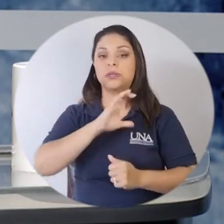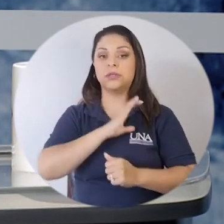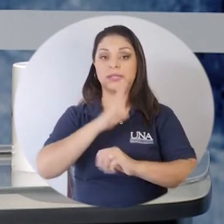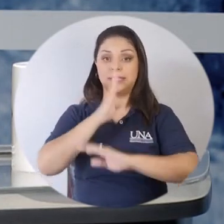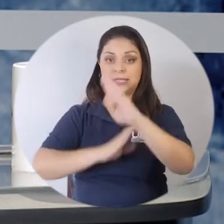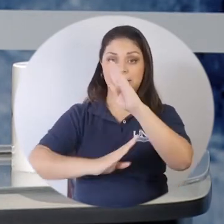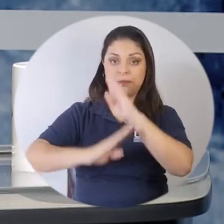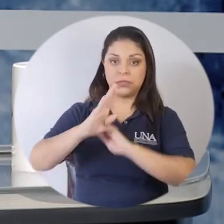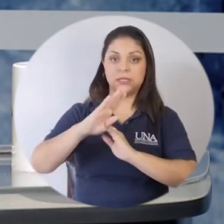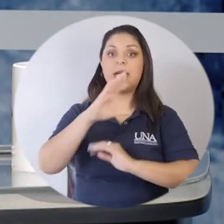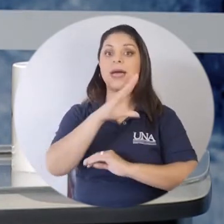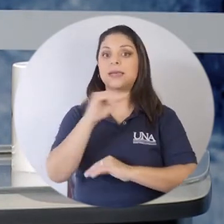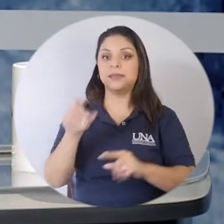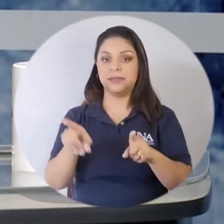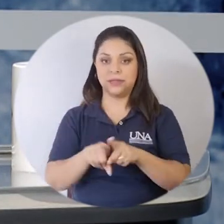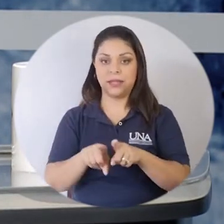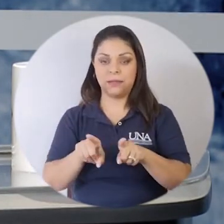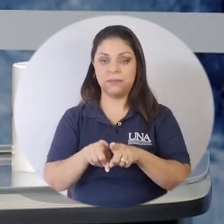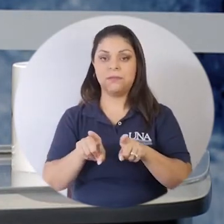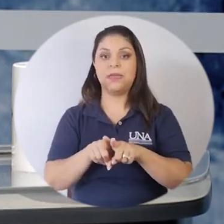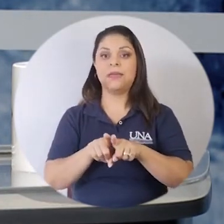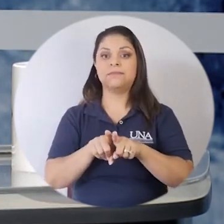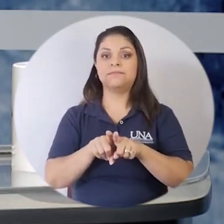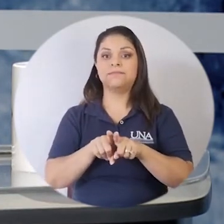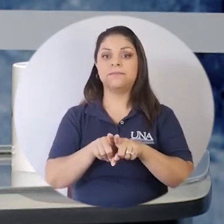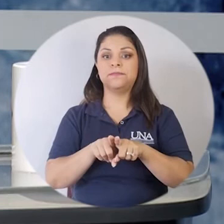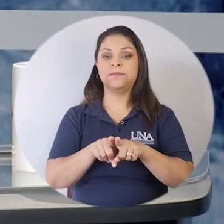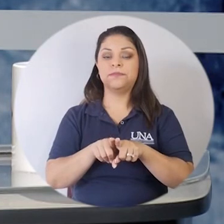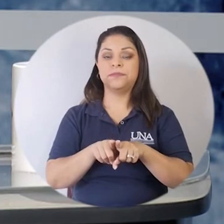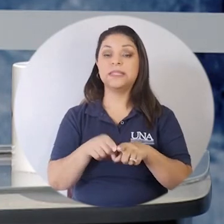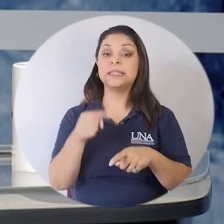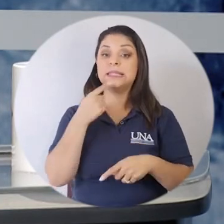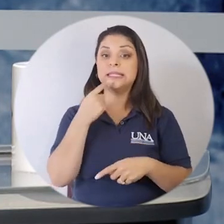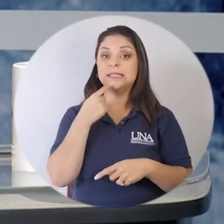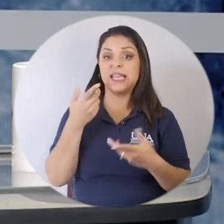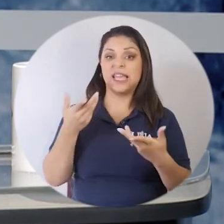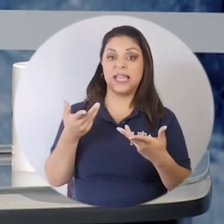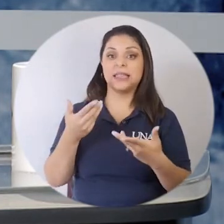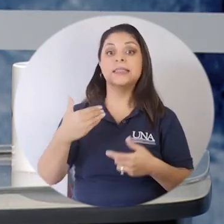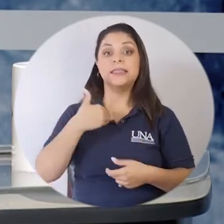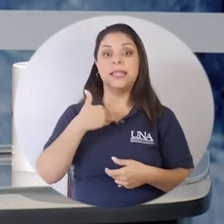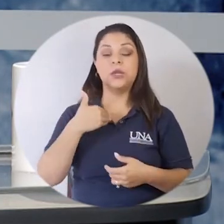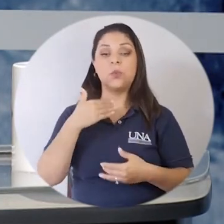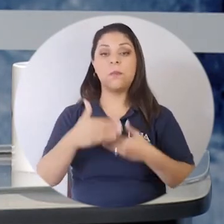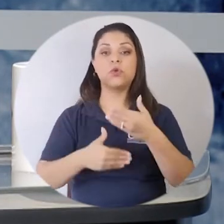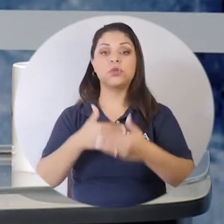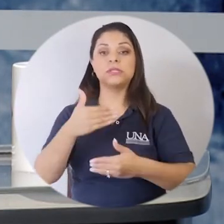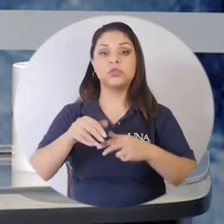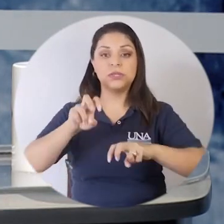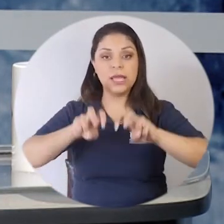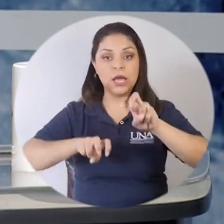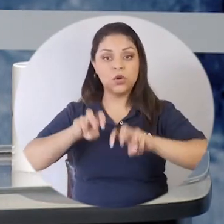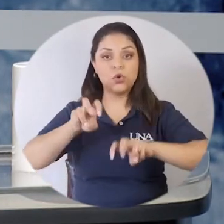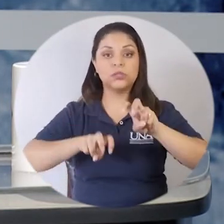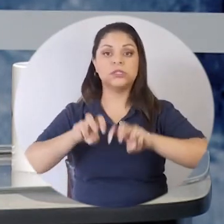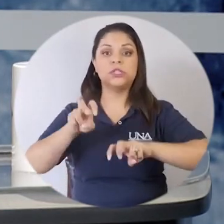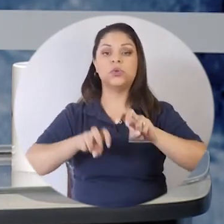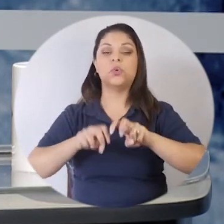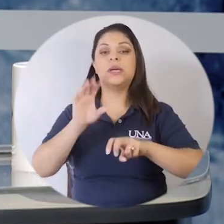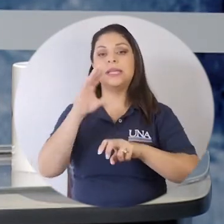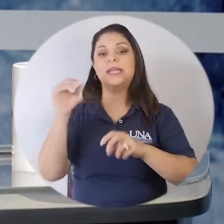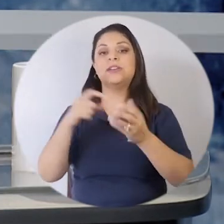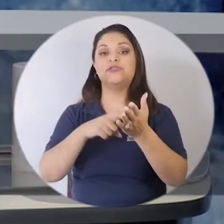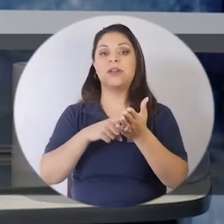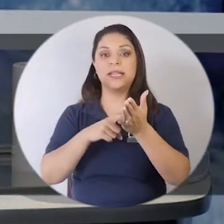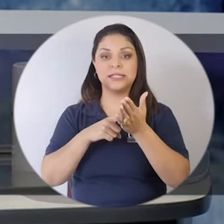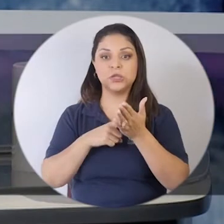de discapacidad y que pues obviamente se autodetermine de esta forma y que cuente con un proceso de diagnóstico y una serie